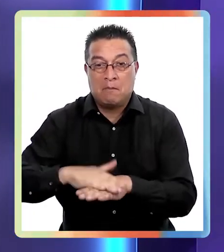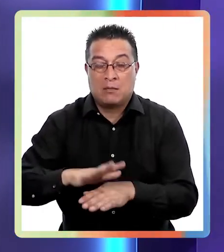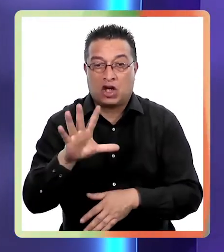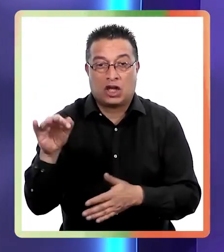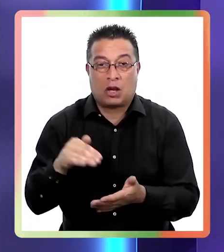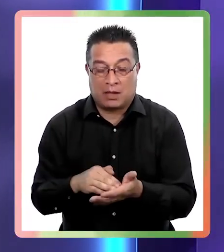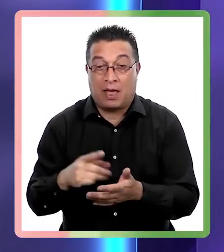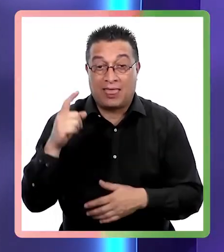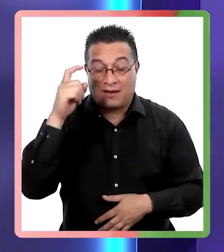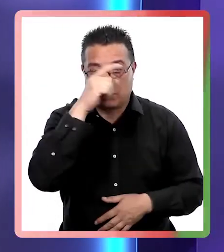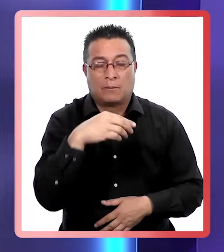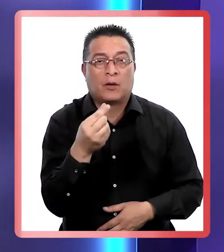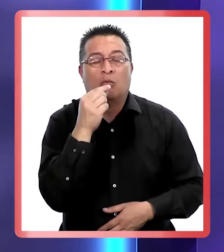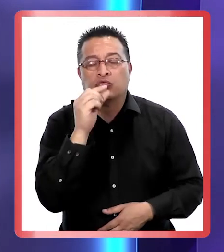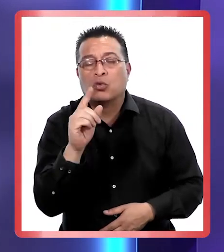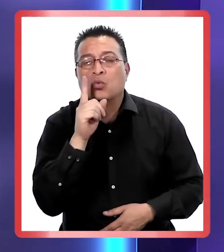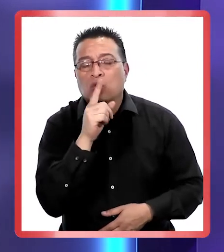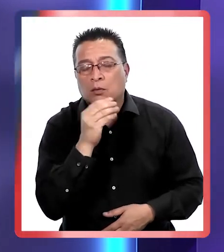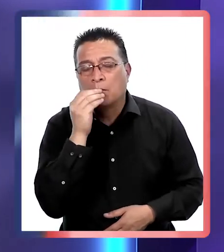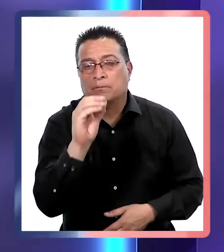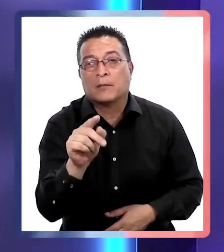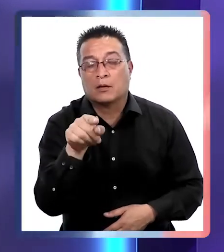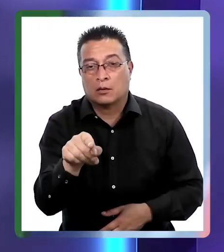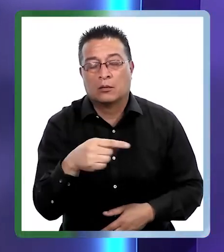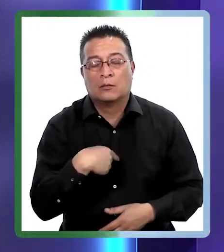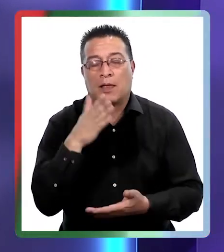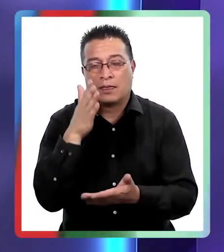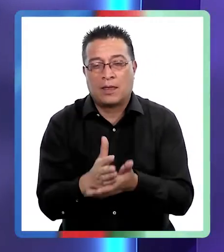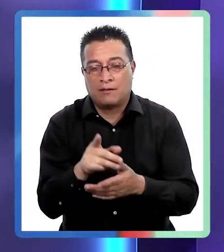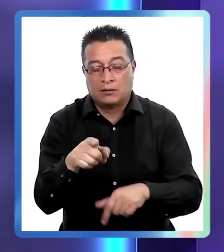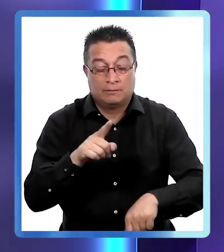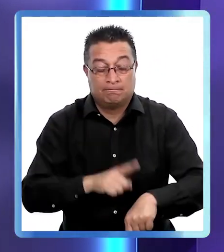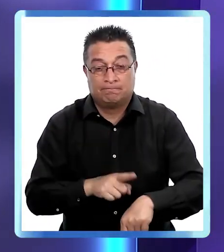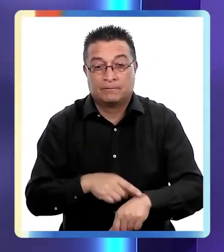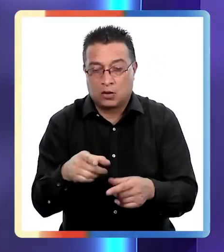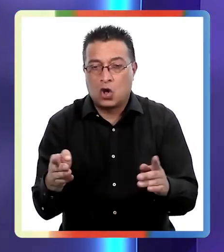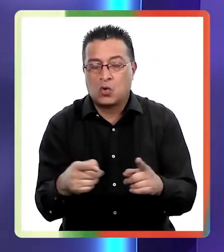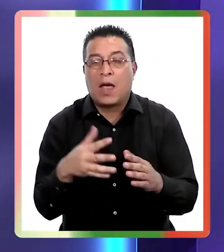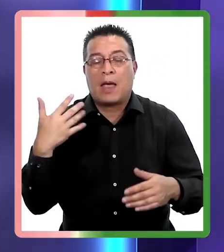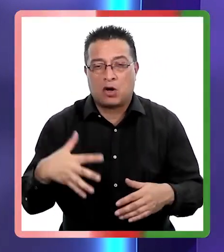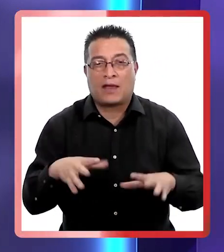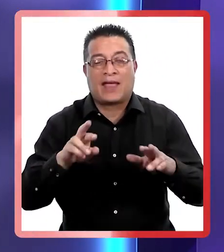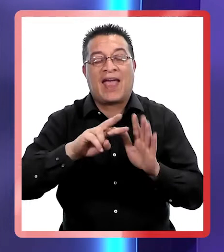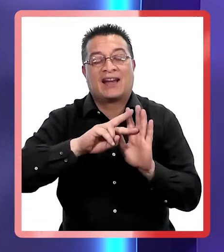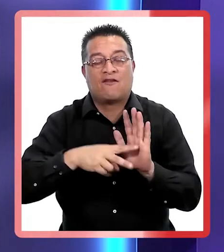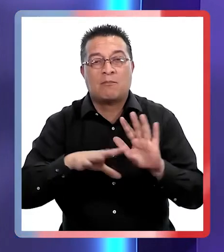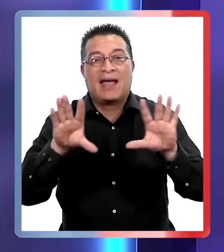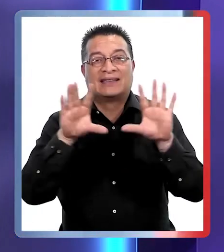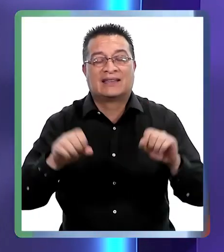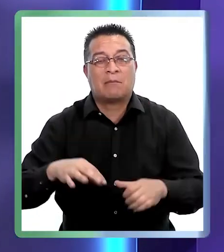500.000 pesos. Antes de despedirla, ministra, a usted le va a tocar encabezar un periodo muy importante respecto a la reforma del sistema de